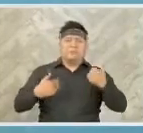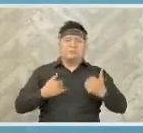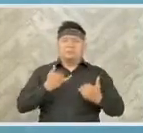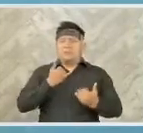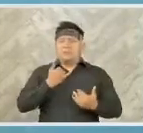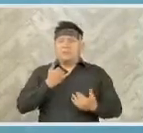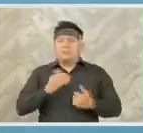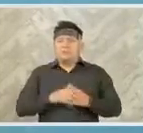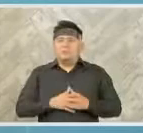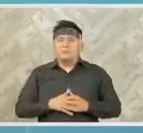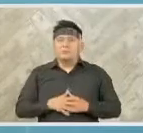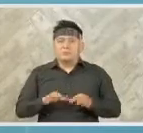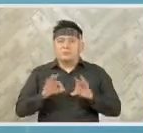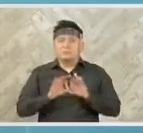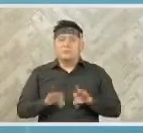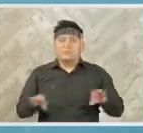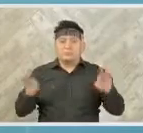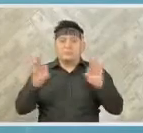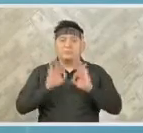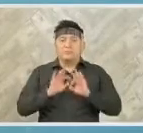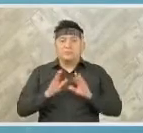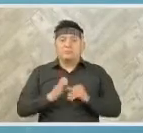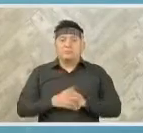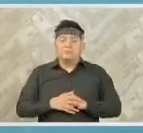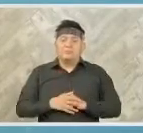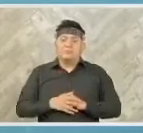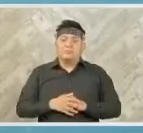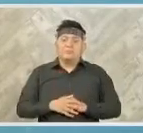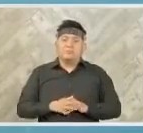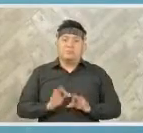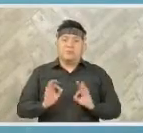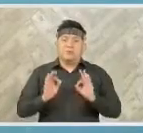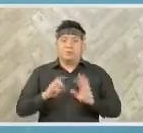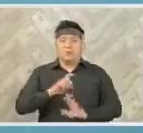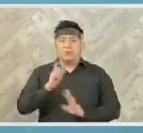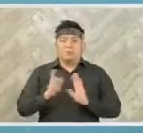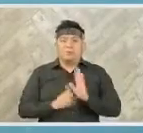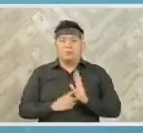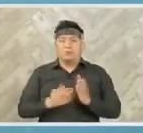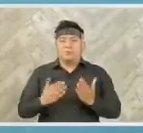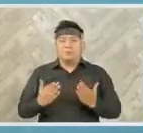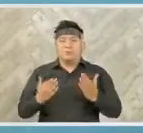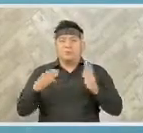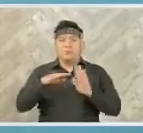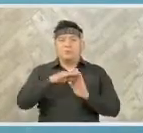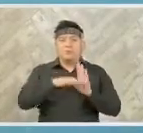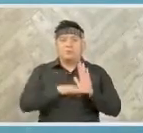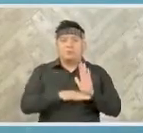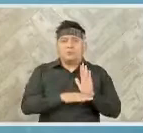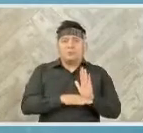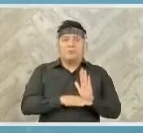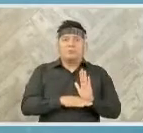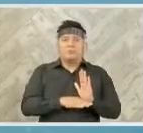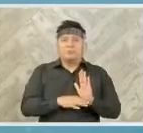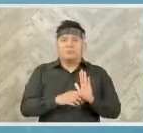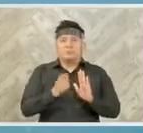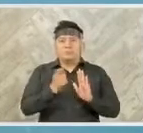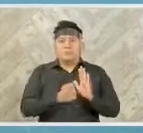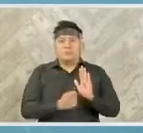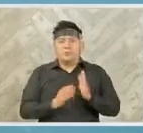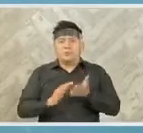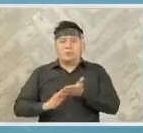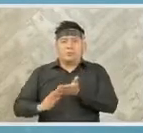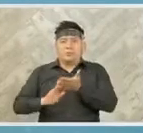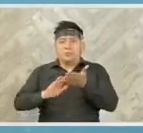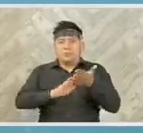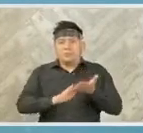una incidencia completa, una incidencia total en la implementación de la política pública, en los componentes también de reparación,